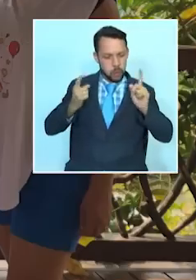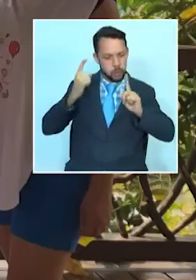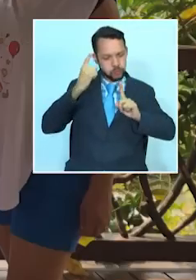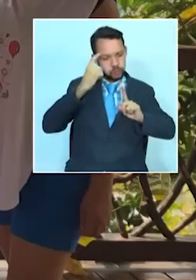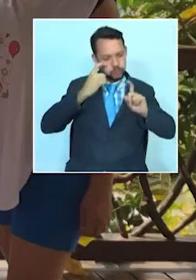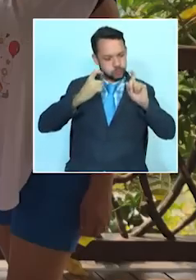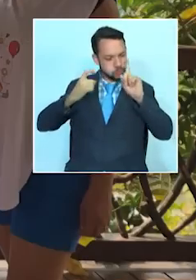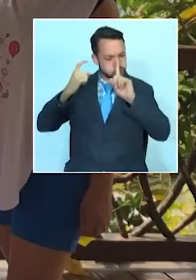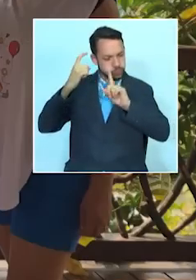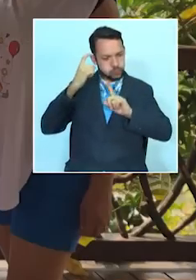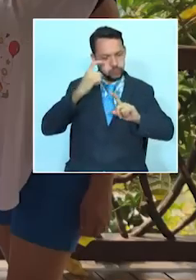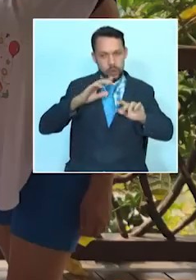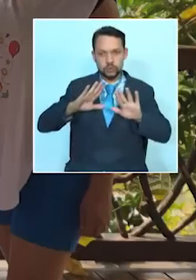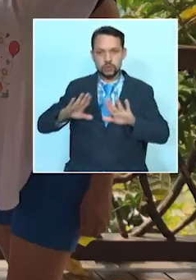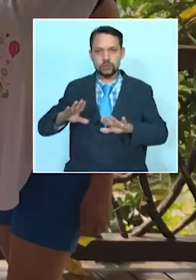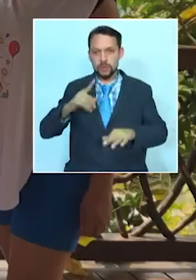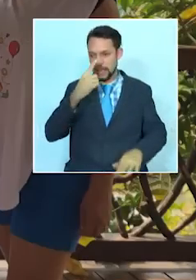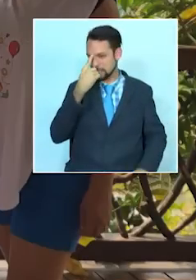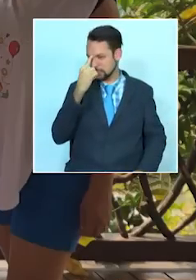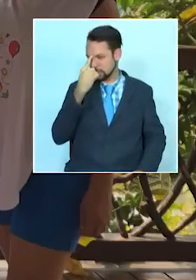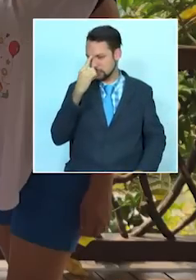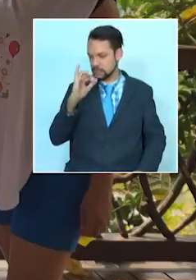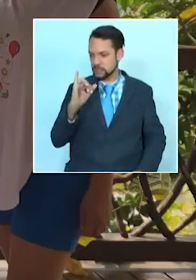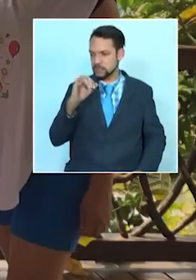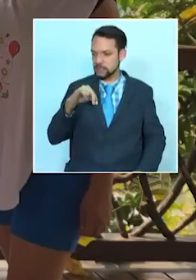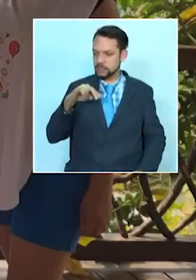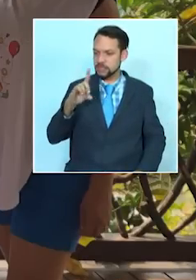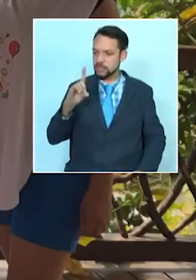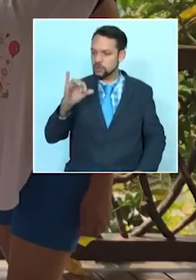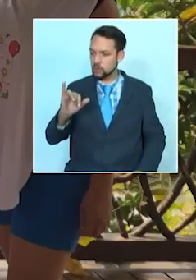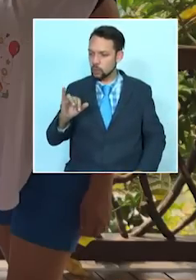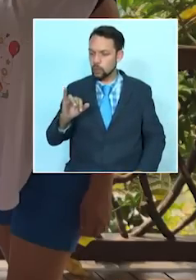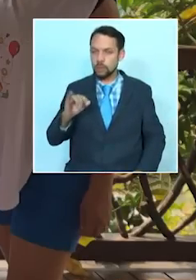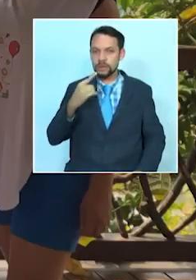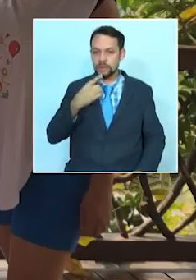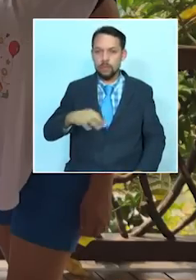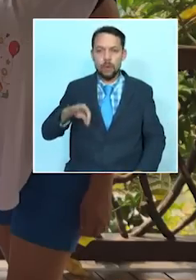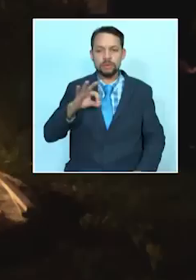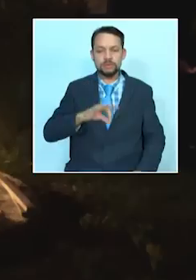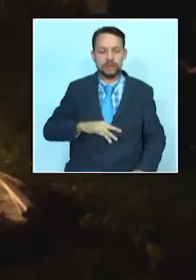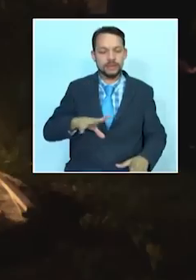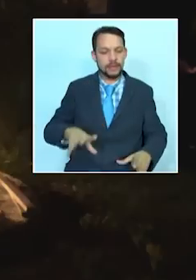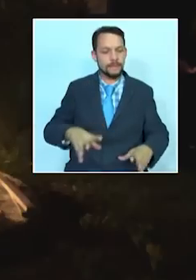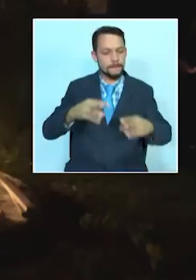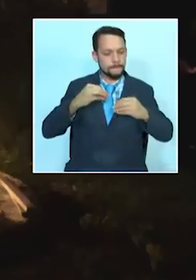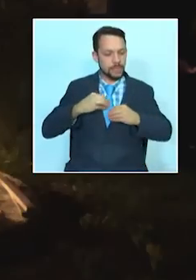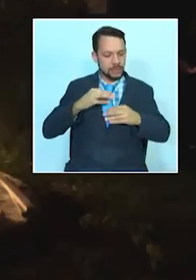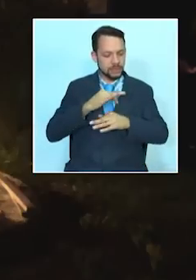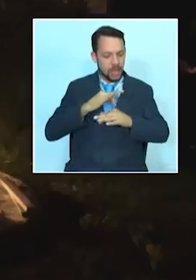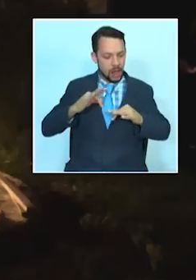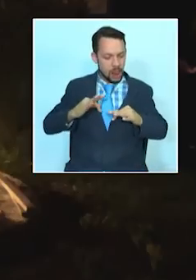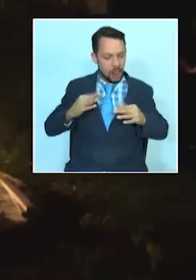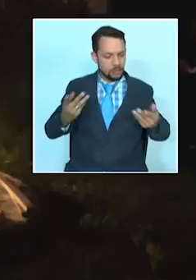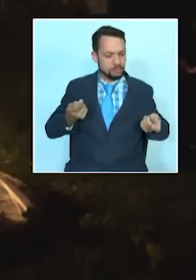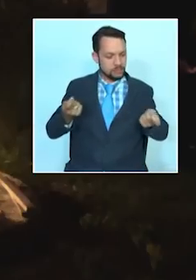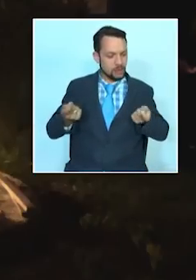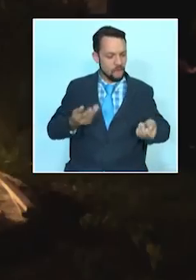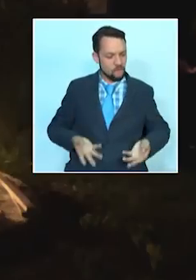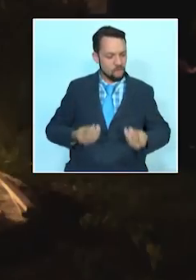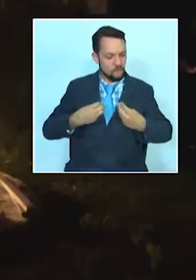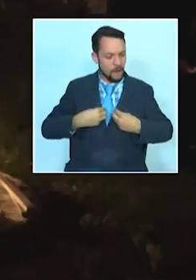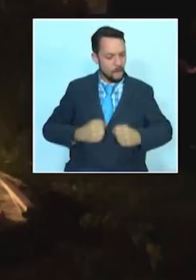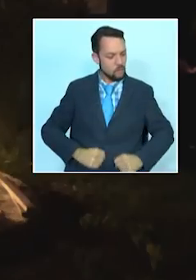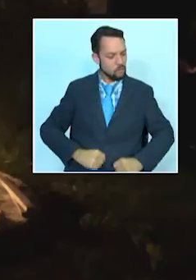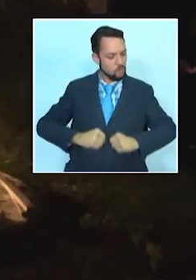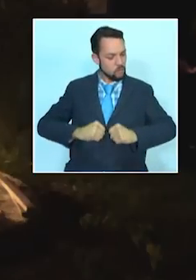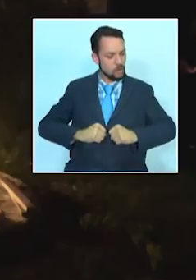los hindúes la medicina ayurvédica entonces son experiencias G adora son experiencias fortalecedoras experiencias ricas en